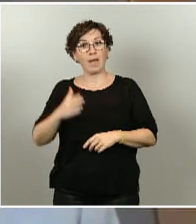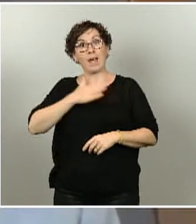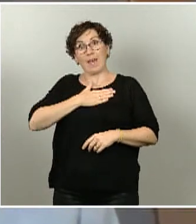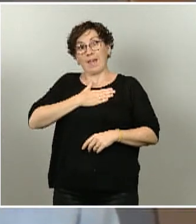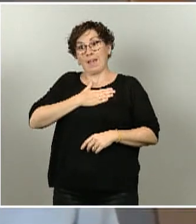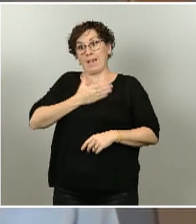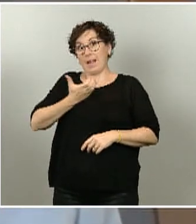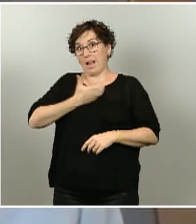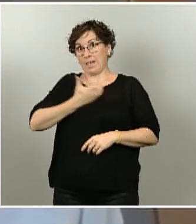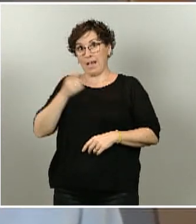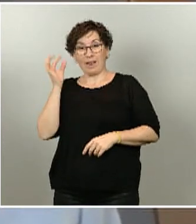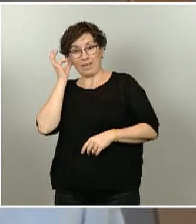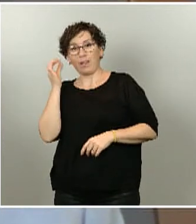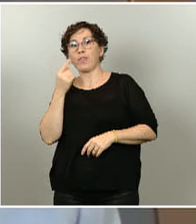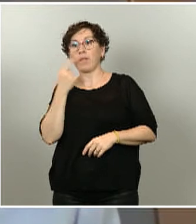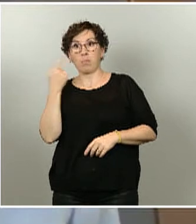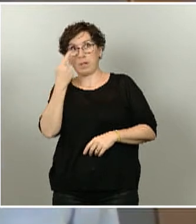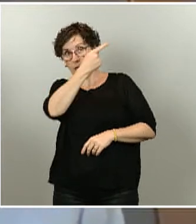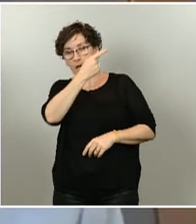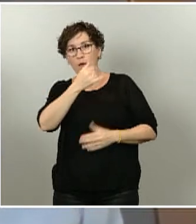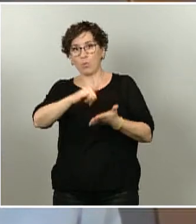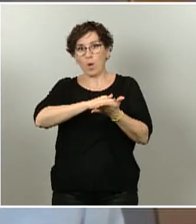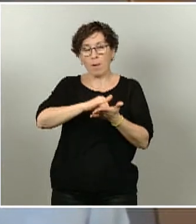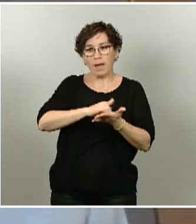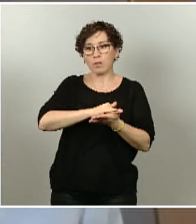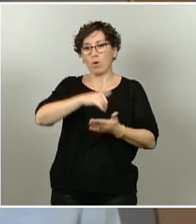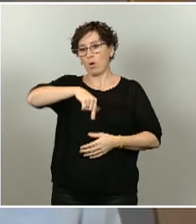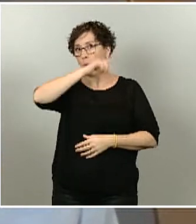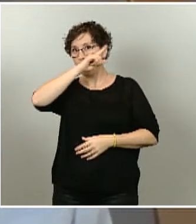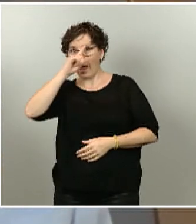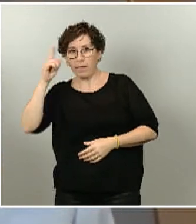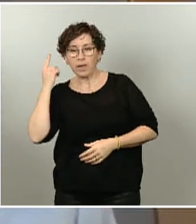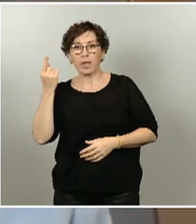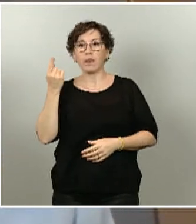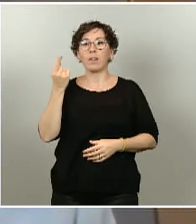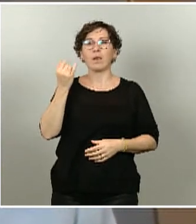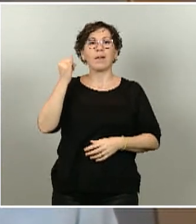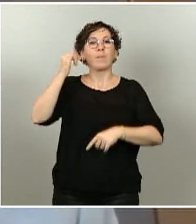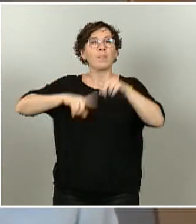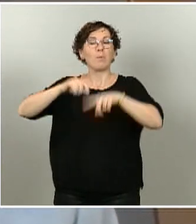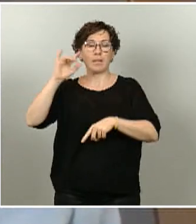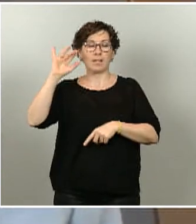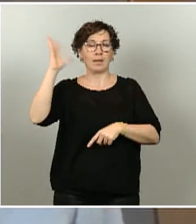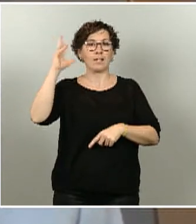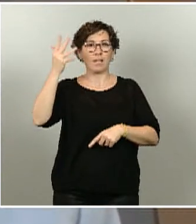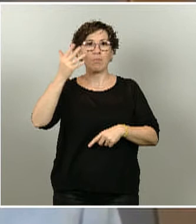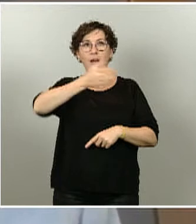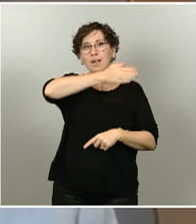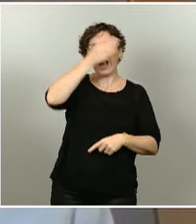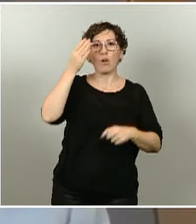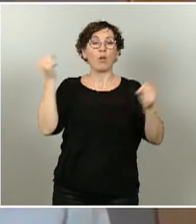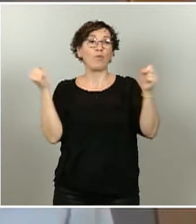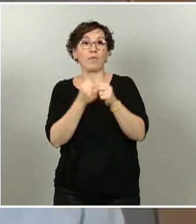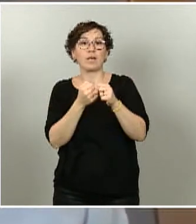Madrid, con Teherán, que eran unos climas que no hacían ni mucho frío ni mucho calor y que el virus se propagaba o actuaba de forma más